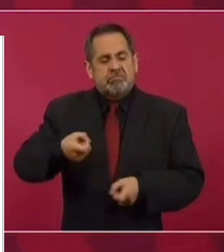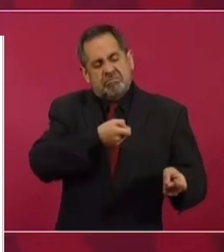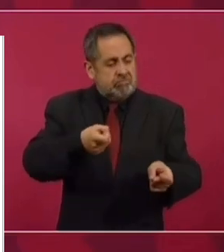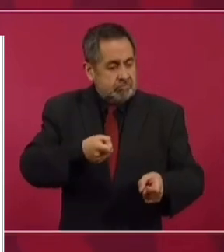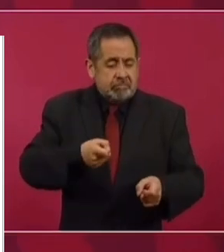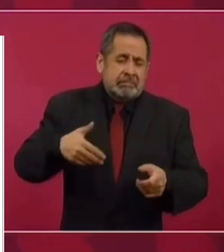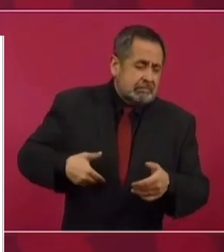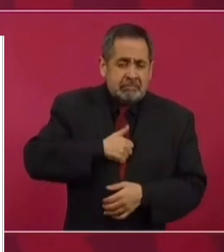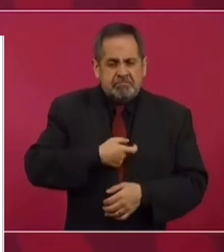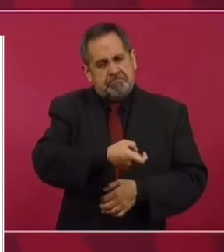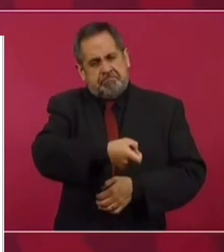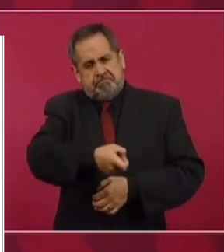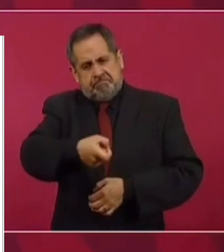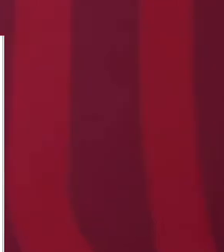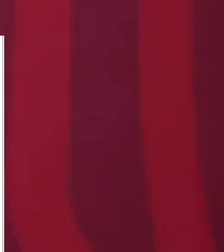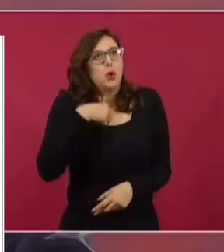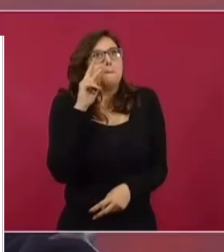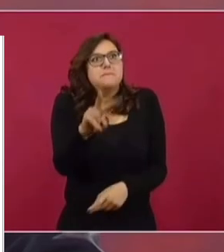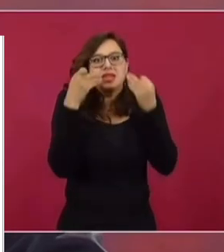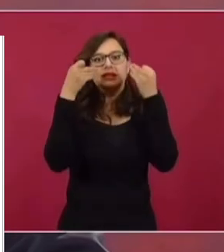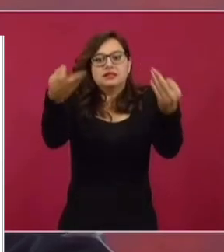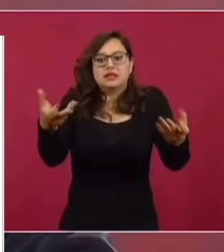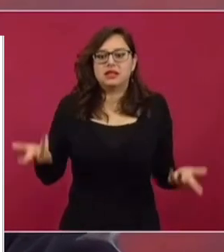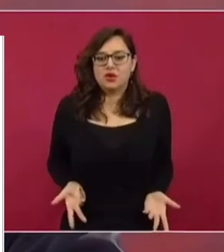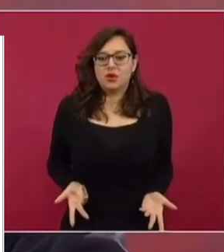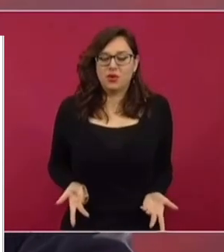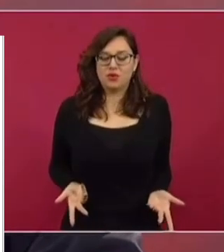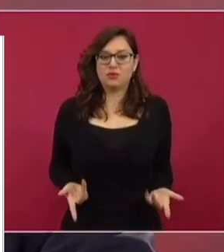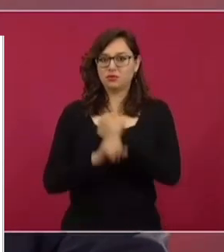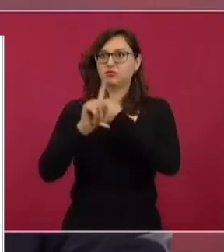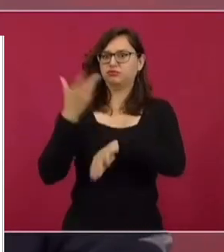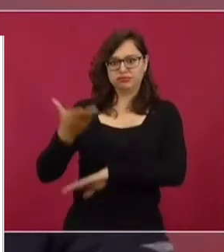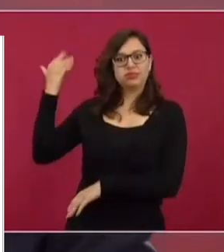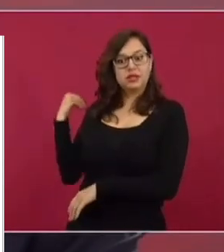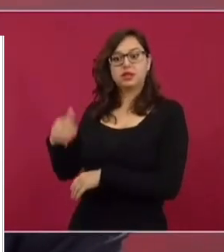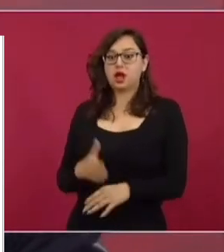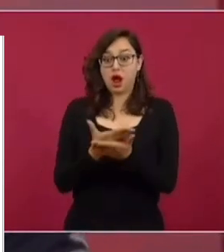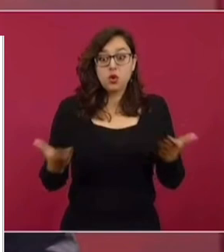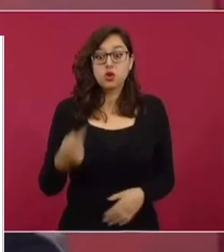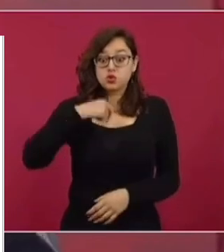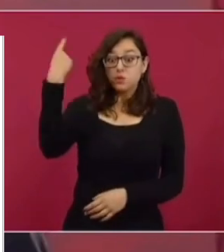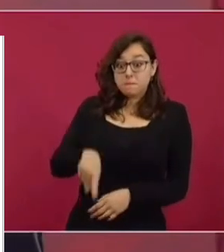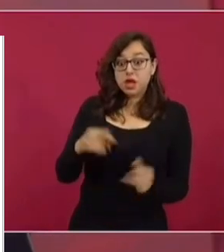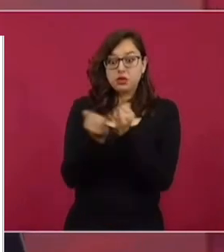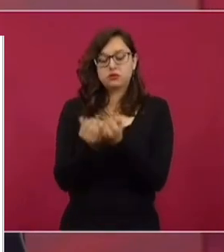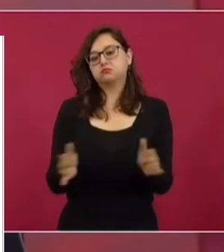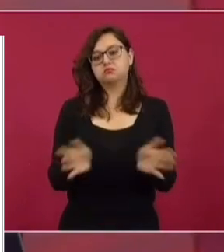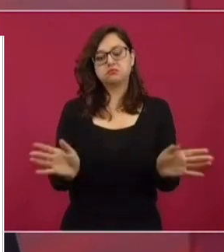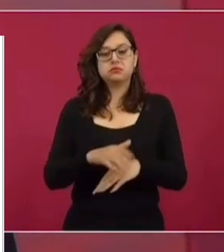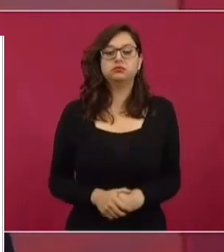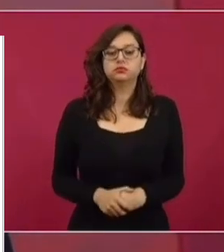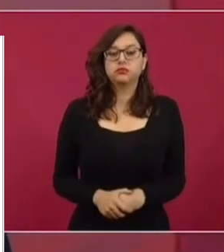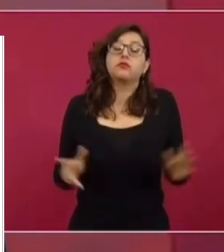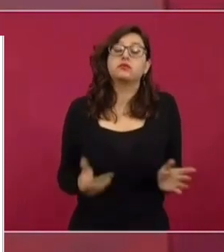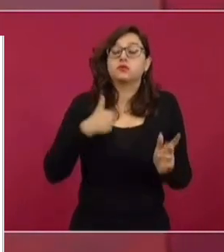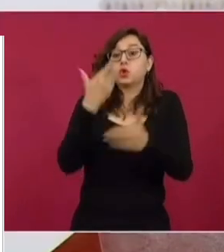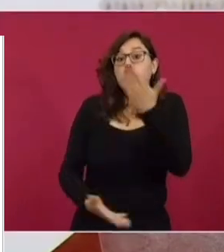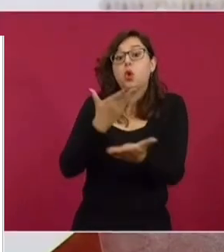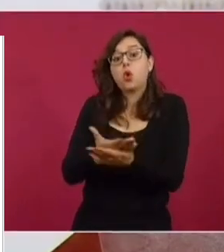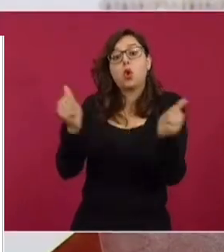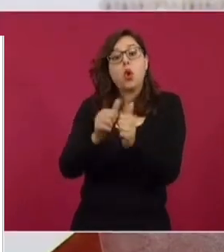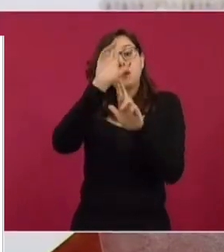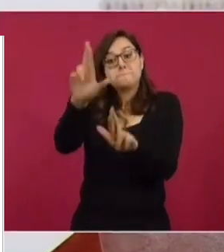rematar a los heridos. Masacres. Entonces, eso no. Ahora, ¿qué recomiendo? Respetuosamente. Y no